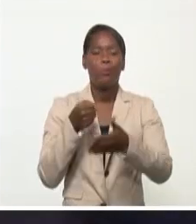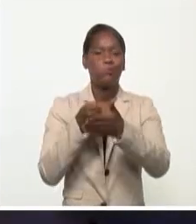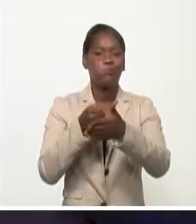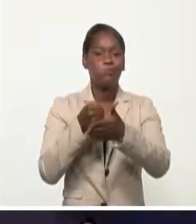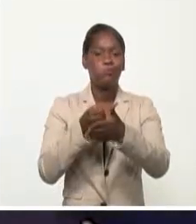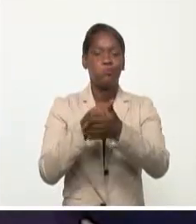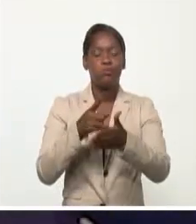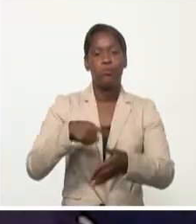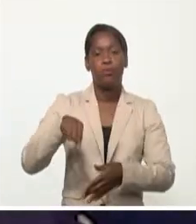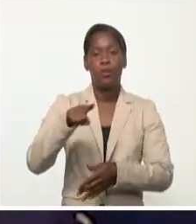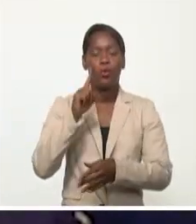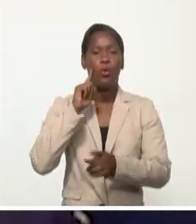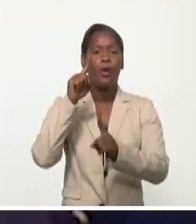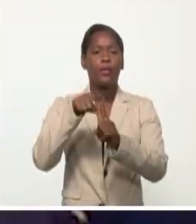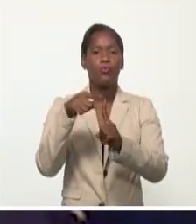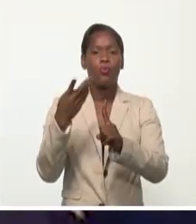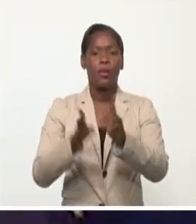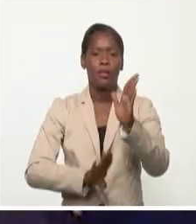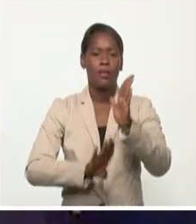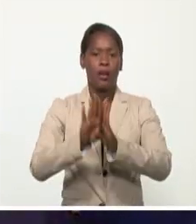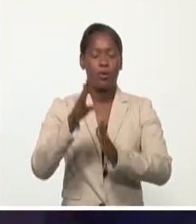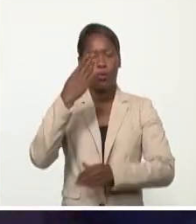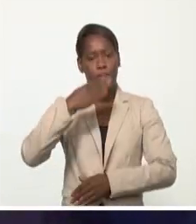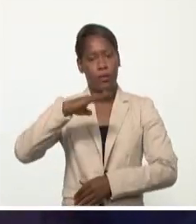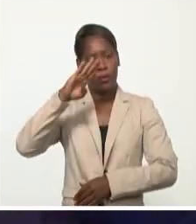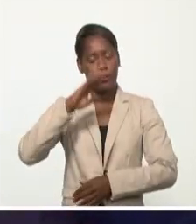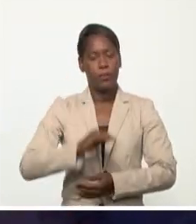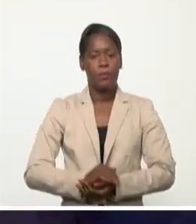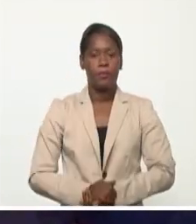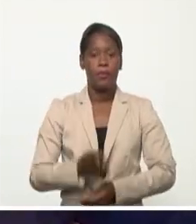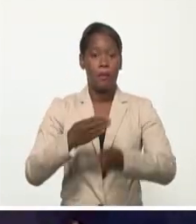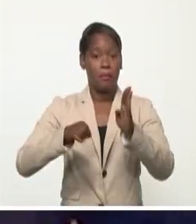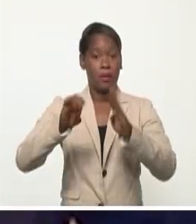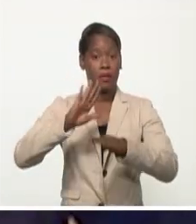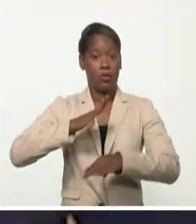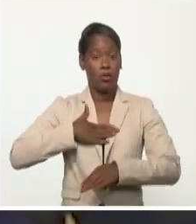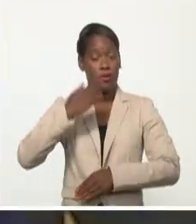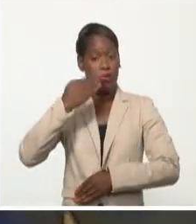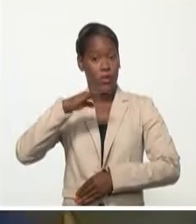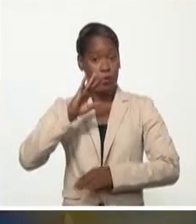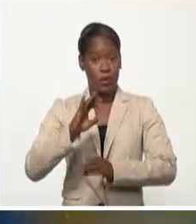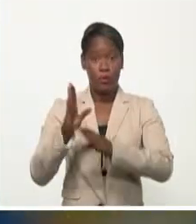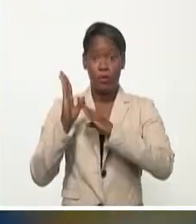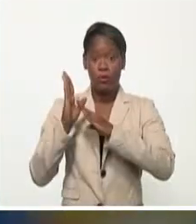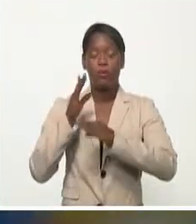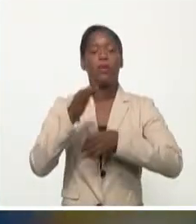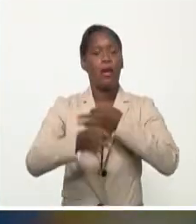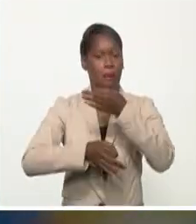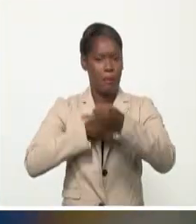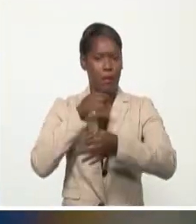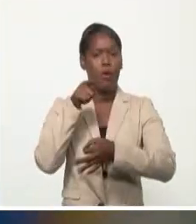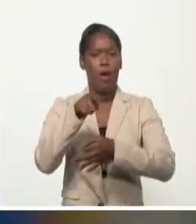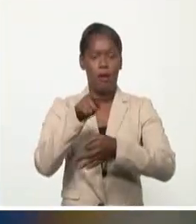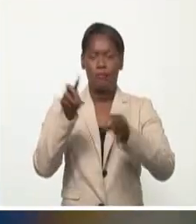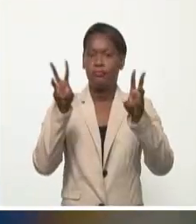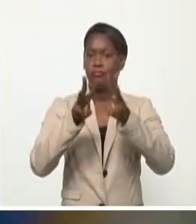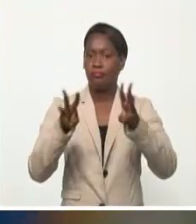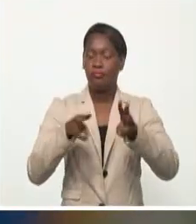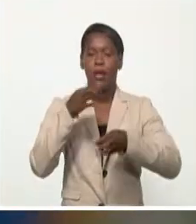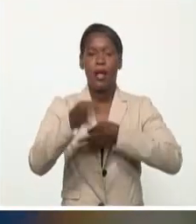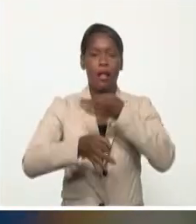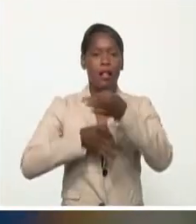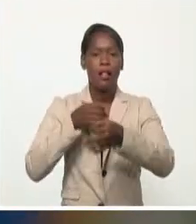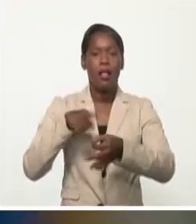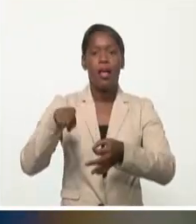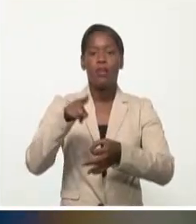implementación de los objetivos de desarrollo sostenible. El ministro de Cultura de Cuba, Elpidio Alonso, interviene en la sesión plenaria para reseñar la experiencia de